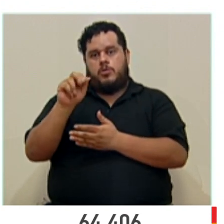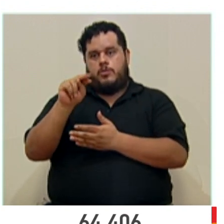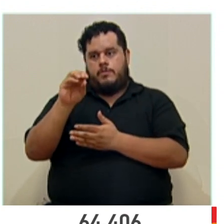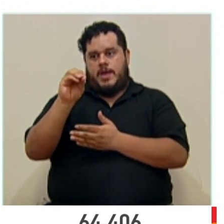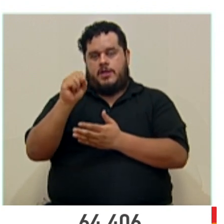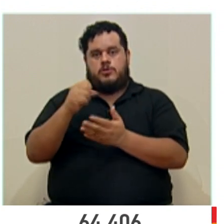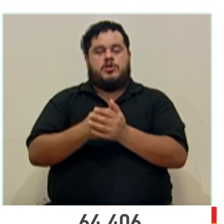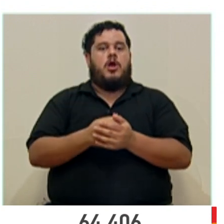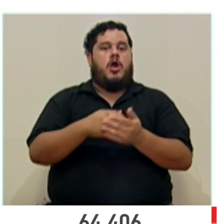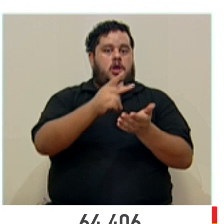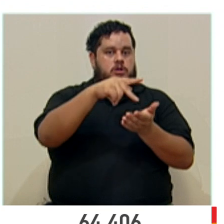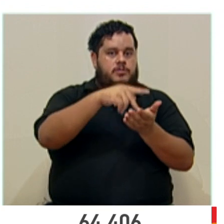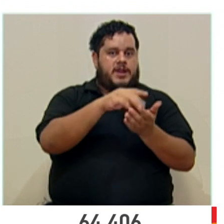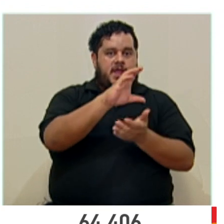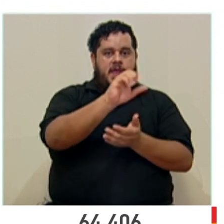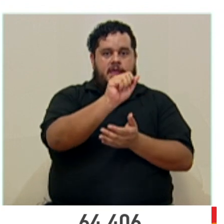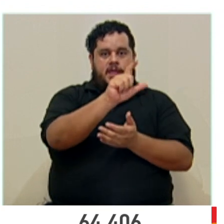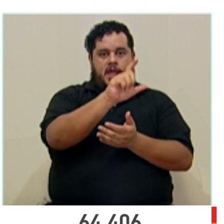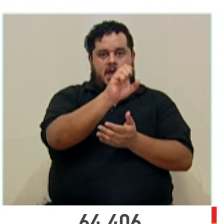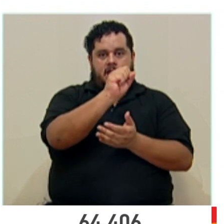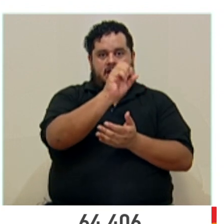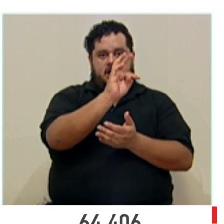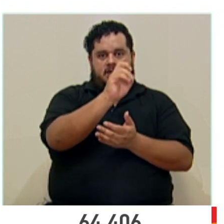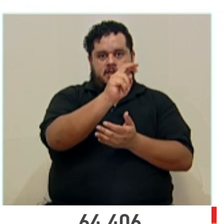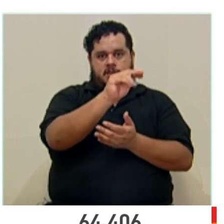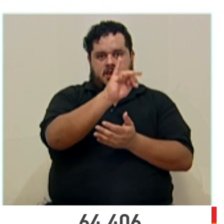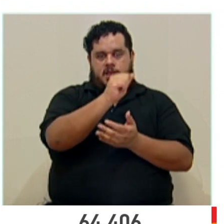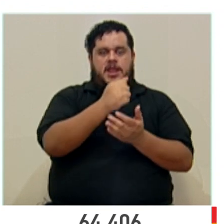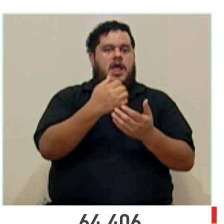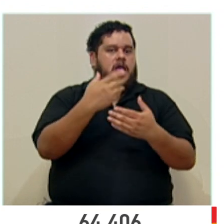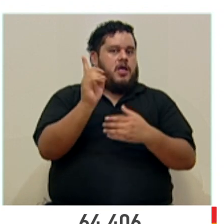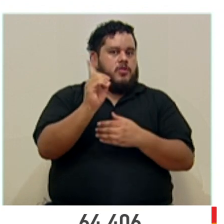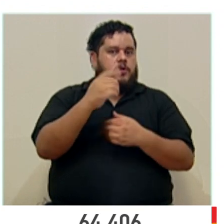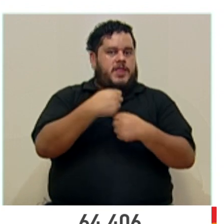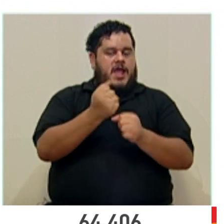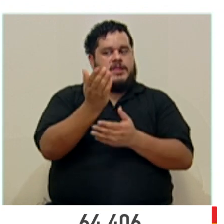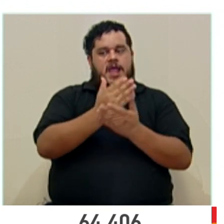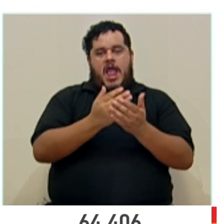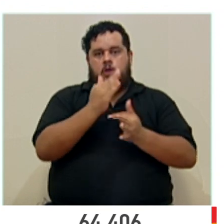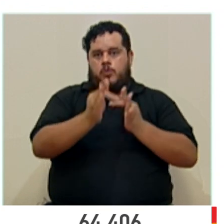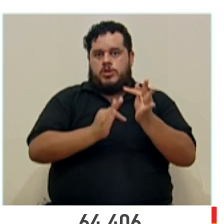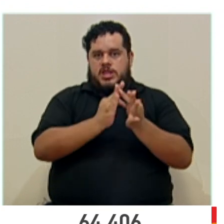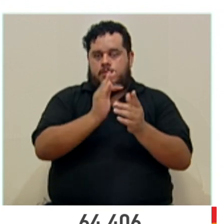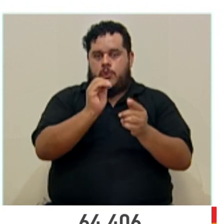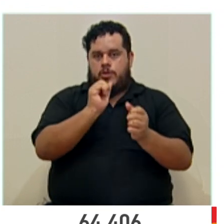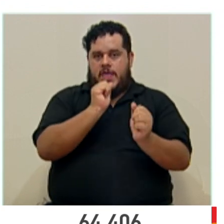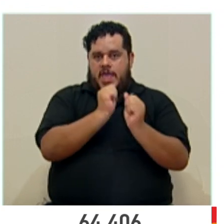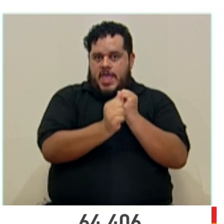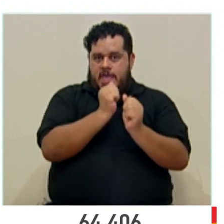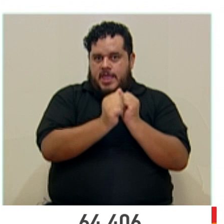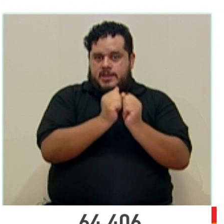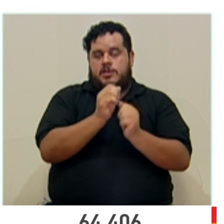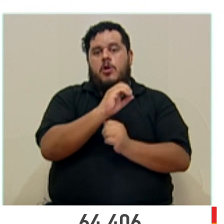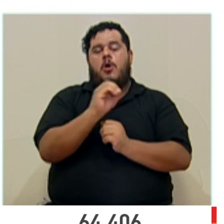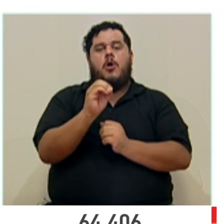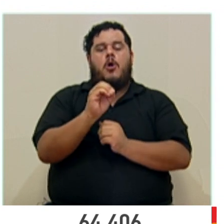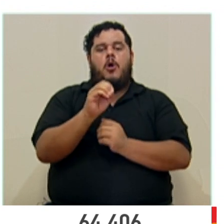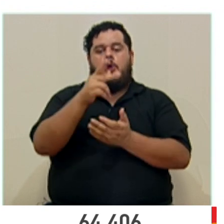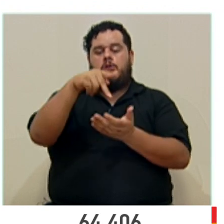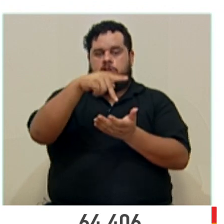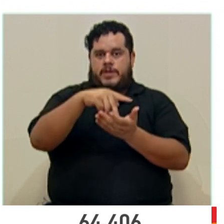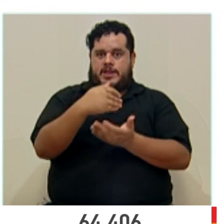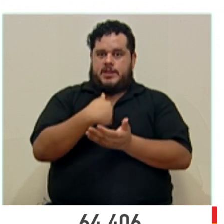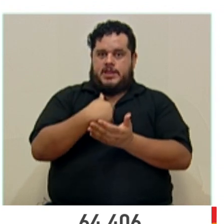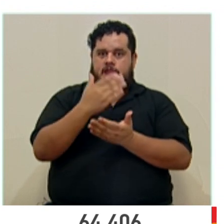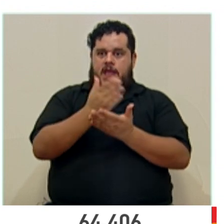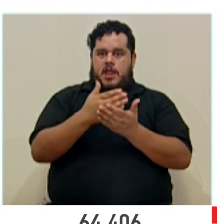de calistenia, esos donde algunas personas hacen algún tipo de ejercicio, y también los parques que